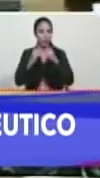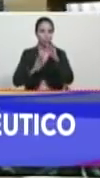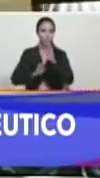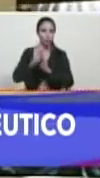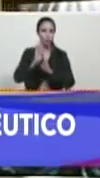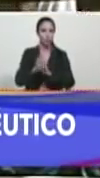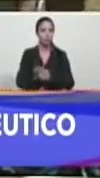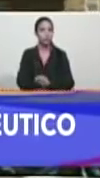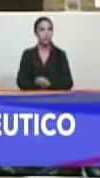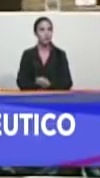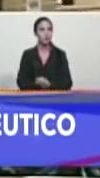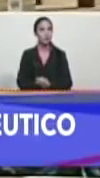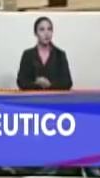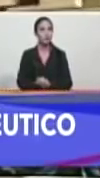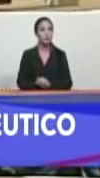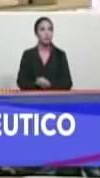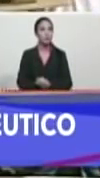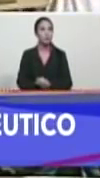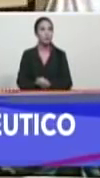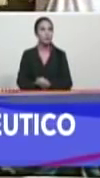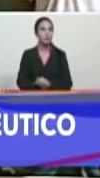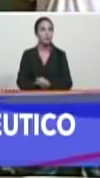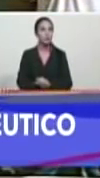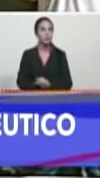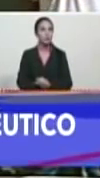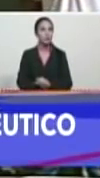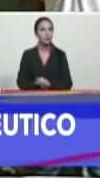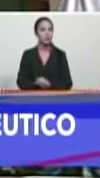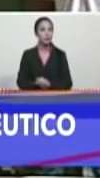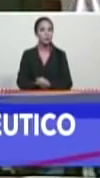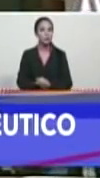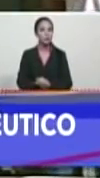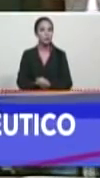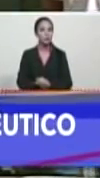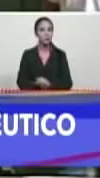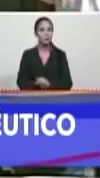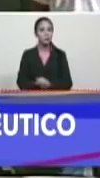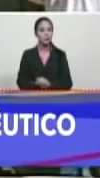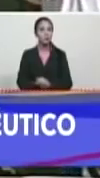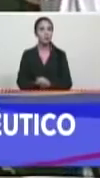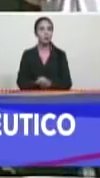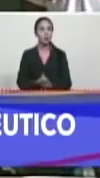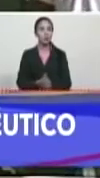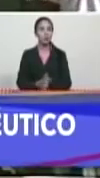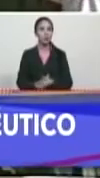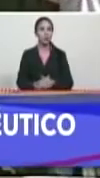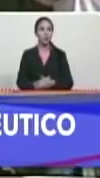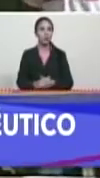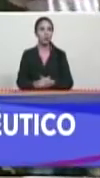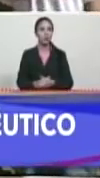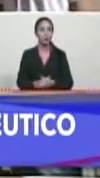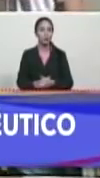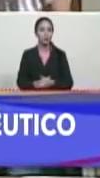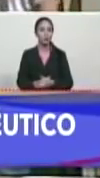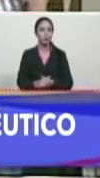capacidad productiva real del sector farmacéutico. Y tiene que abrirse una